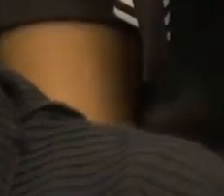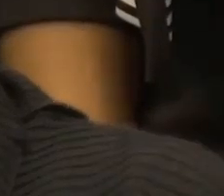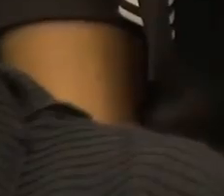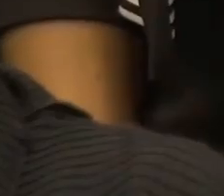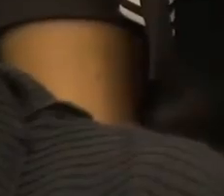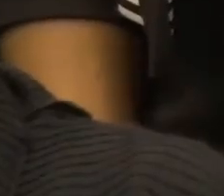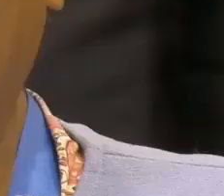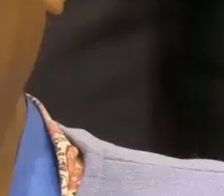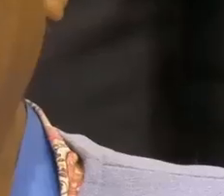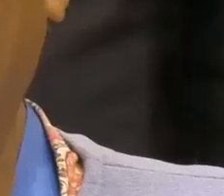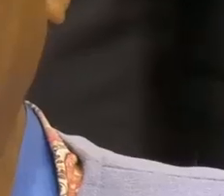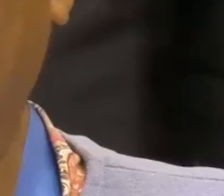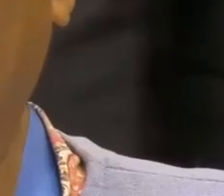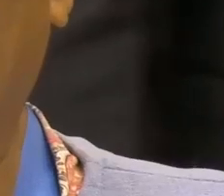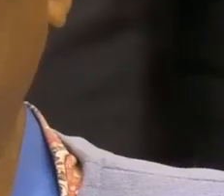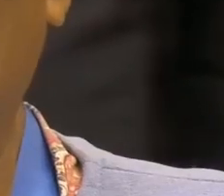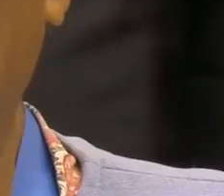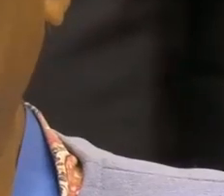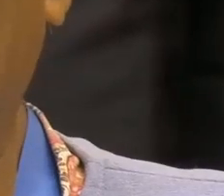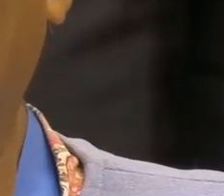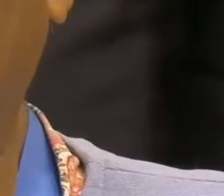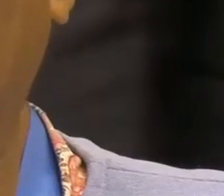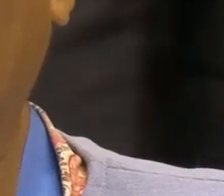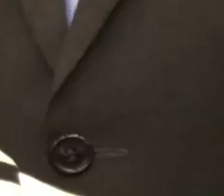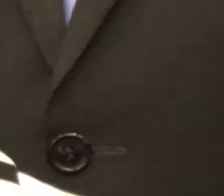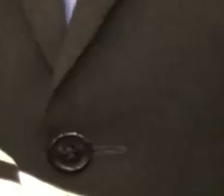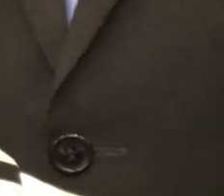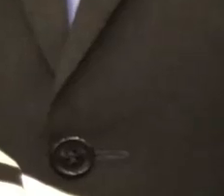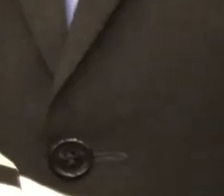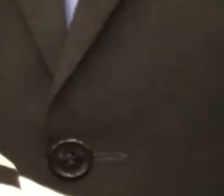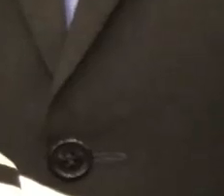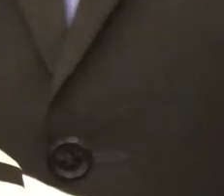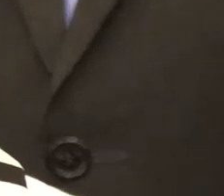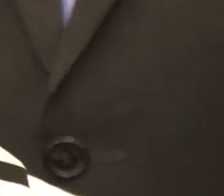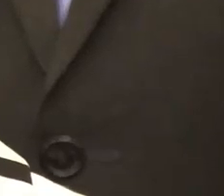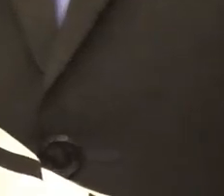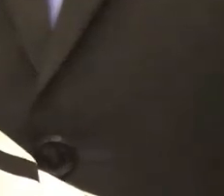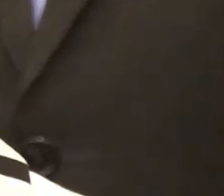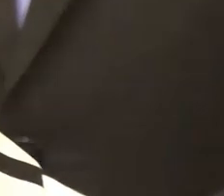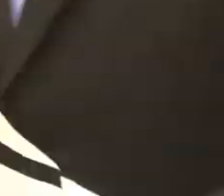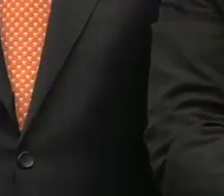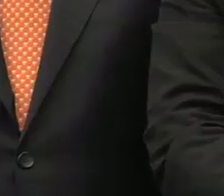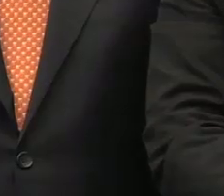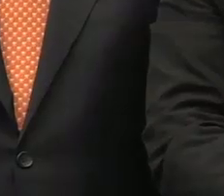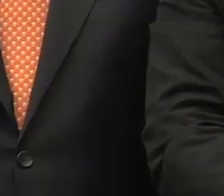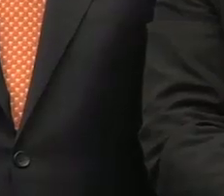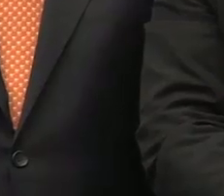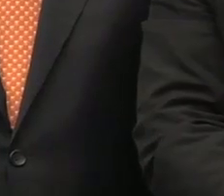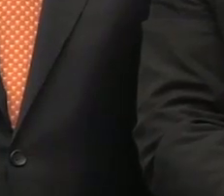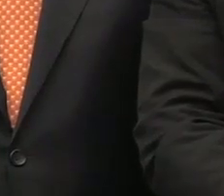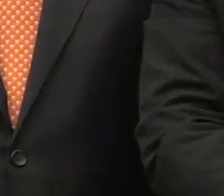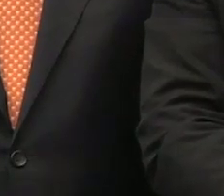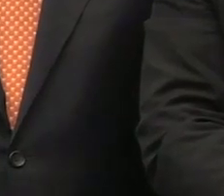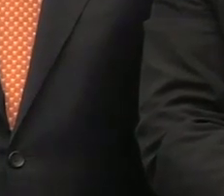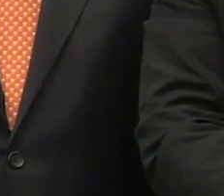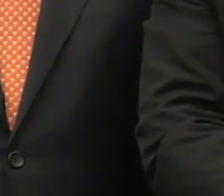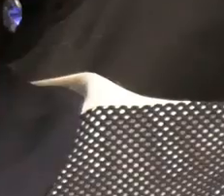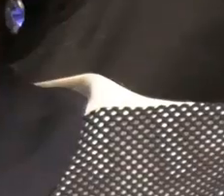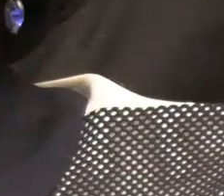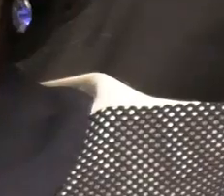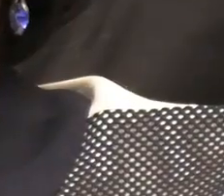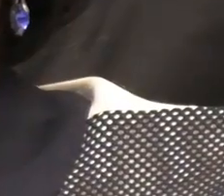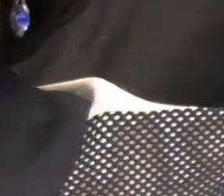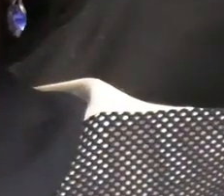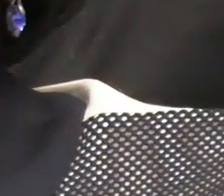Oficina Regional de Educación para América Latina y el Caribe, OREALC UNESCO Santiago. en el marco del Objetivo del Desarrollo